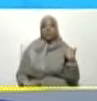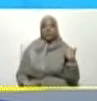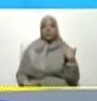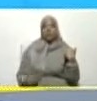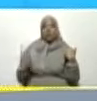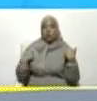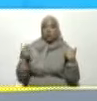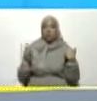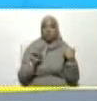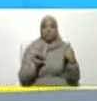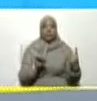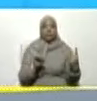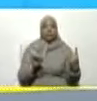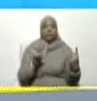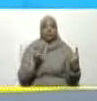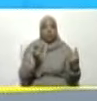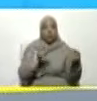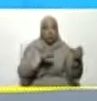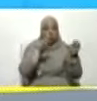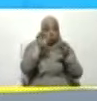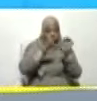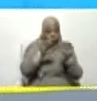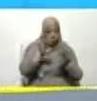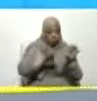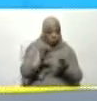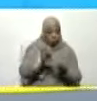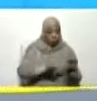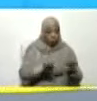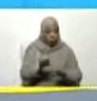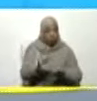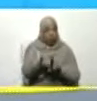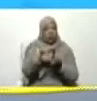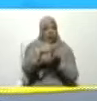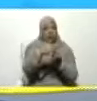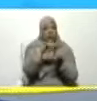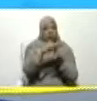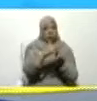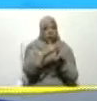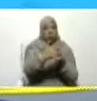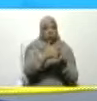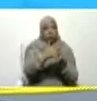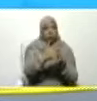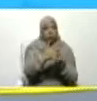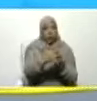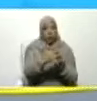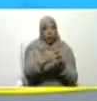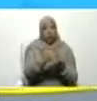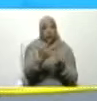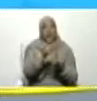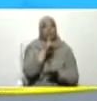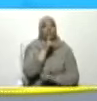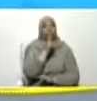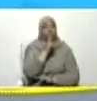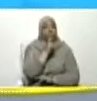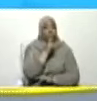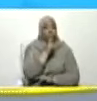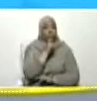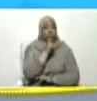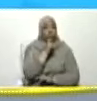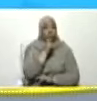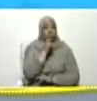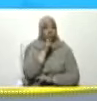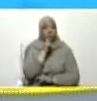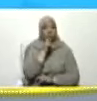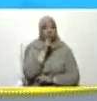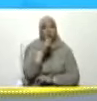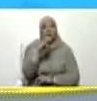personalmente haciendo seguimiento de la situación difícil de